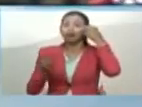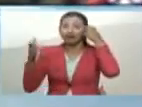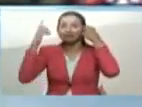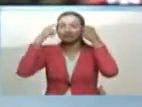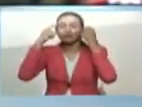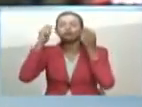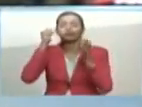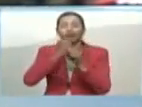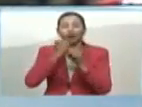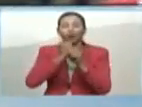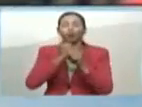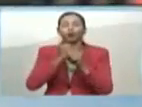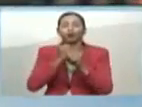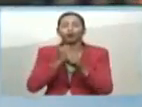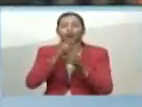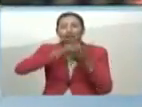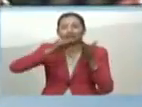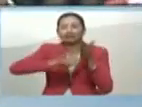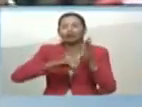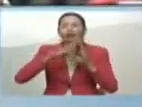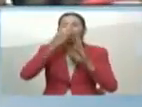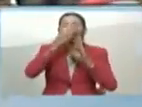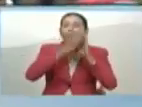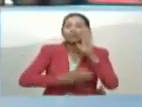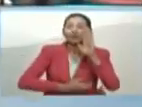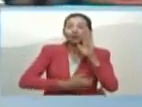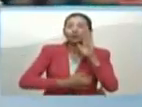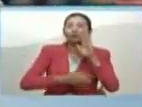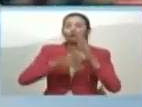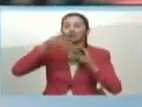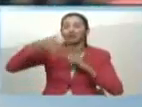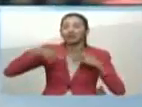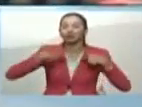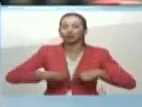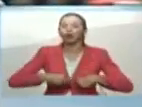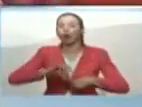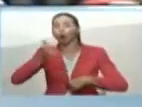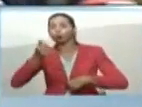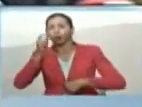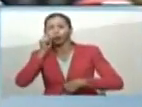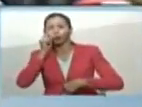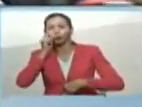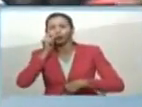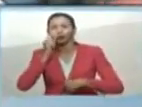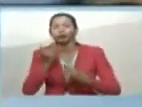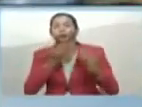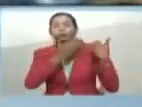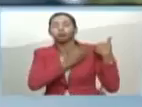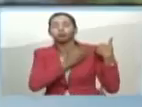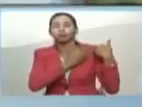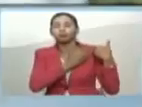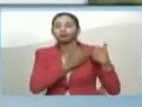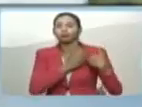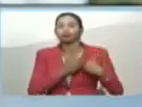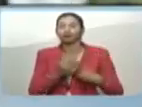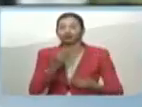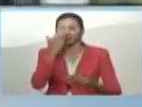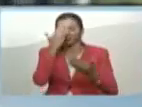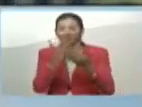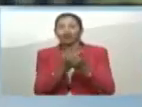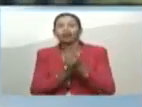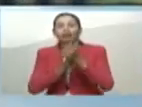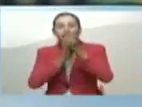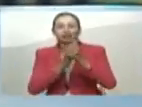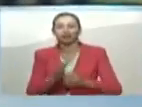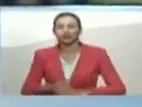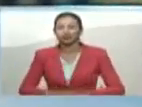sabe el doctor Esquerra, que estuvo al frente de la Comisión Constitucional. Es una constitución